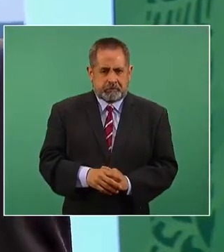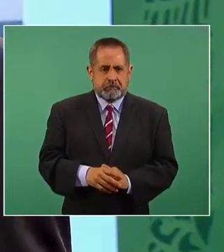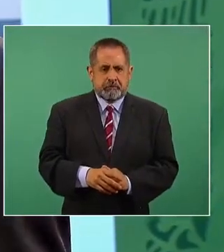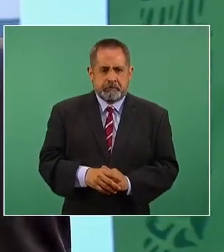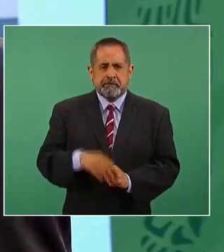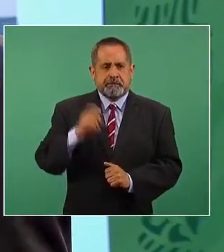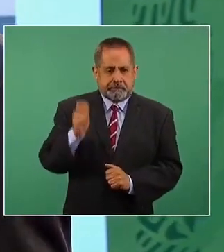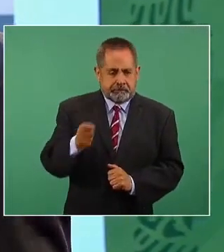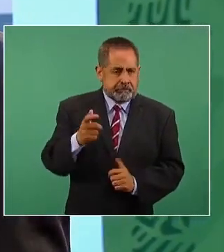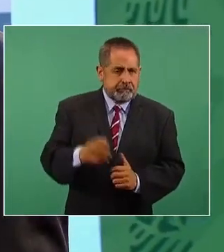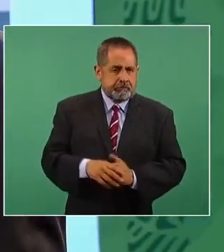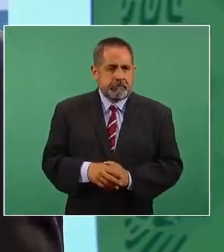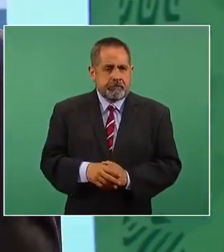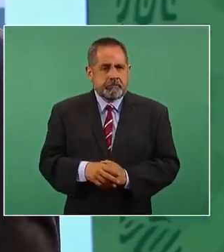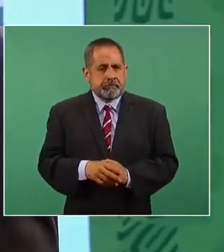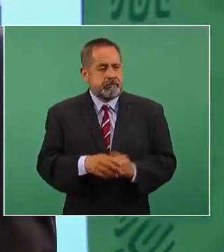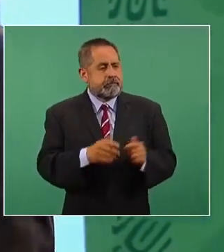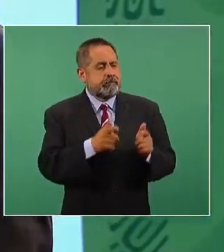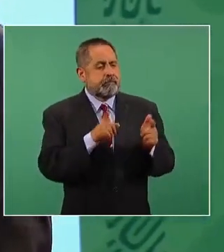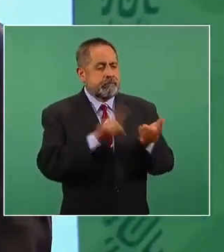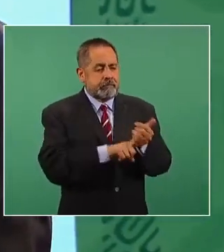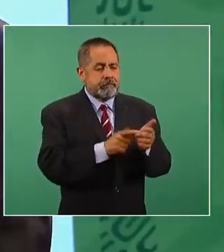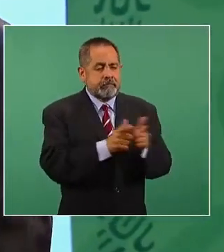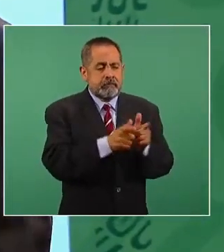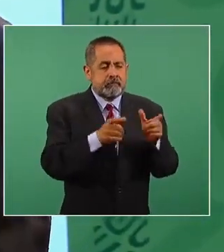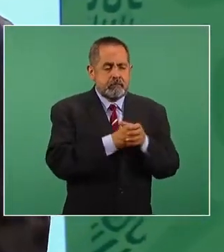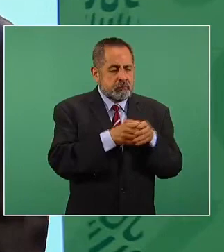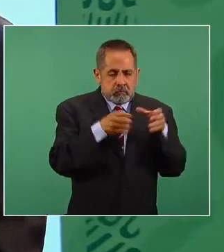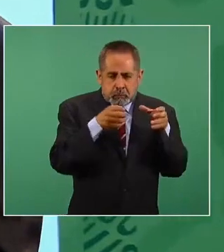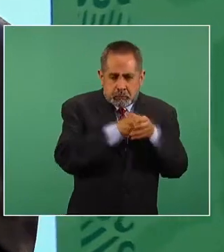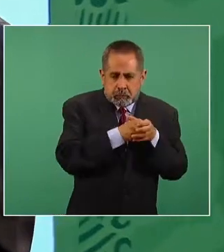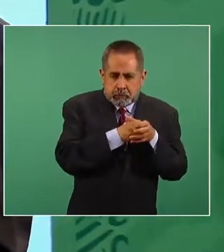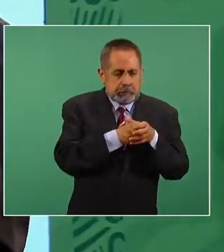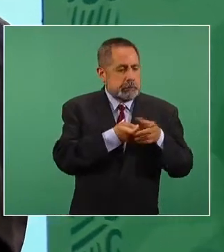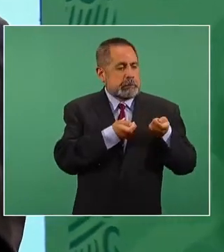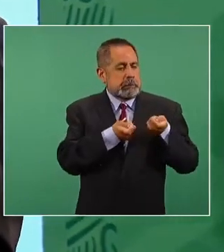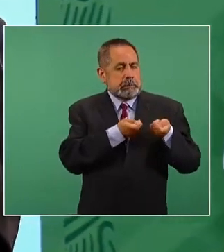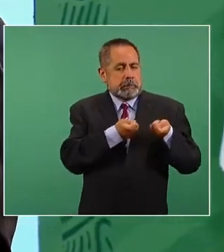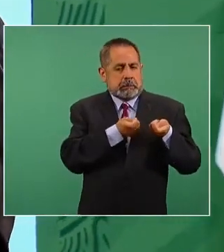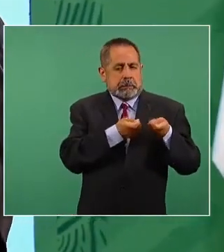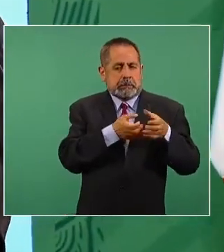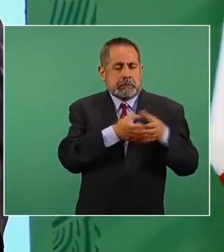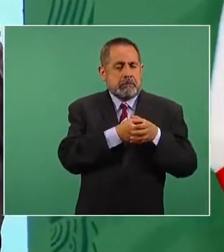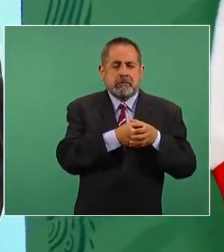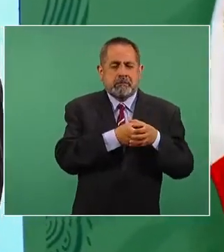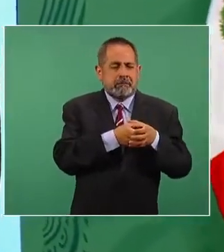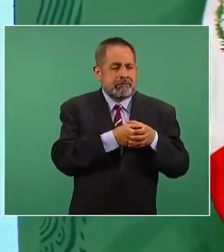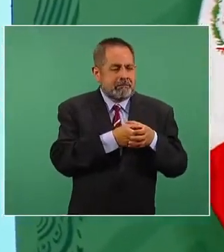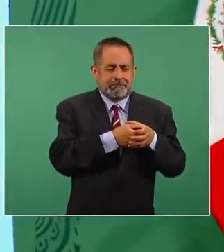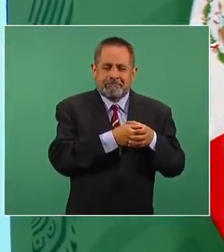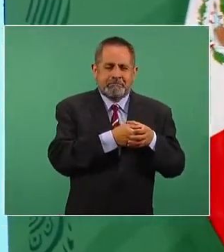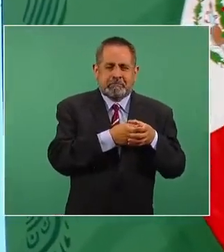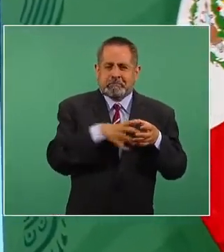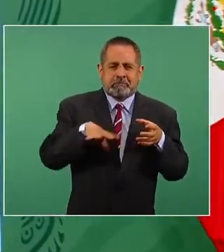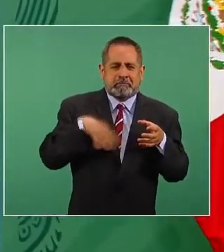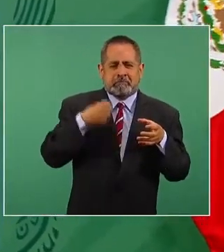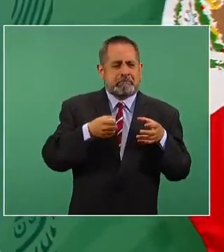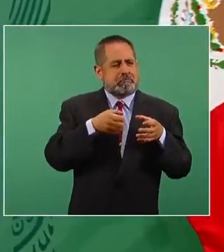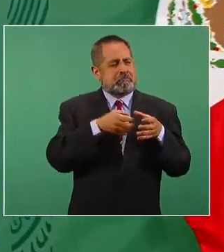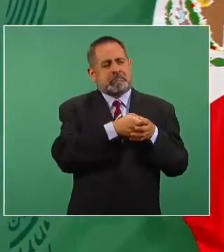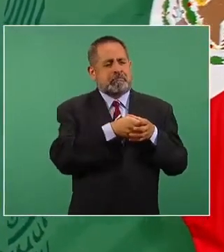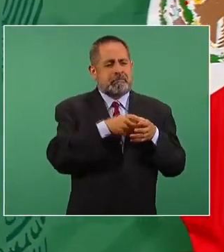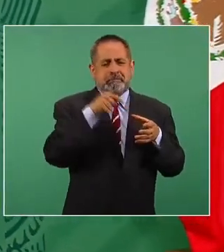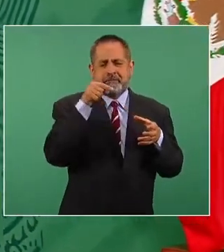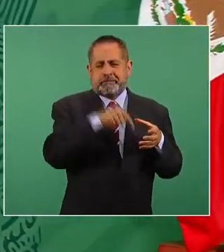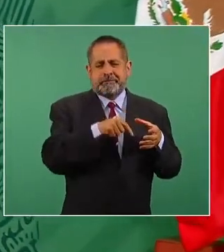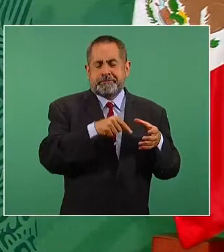es el grupo minoritario, una minoría rapaz